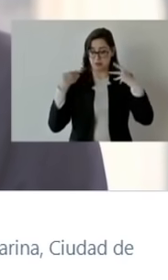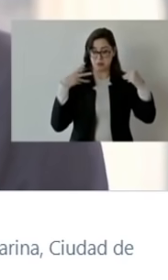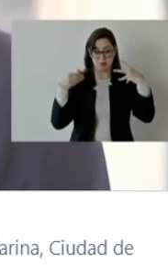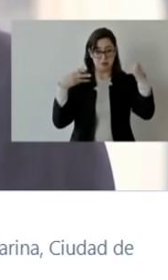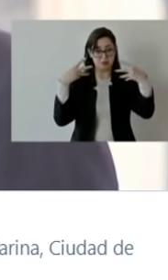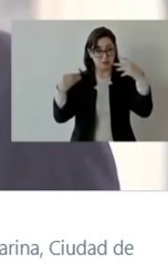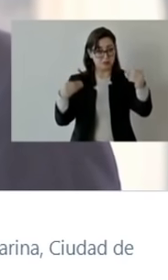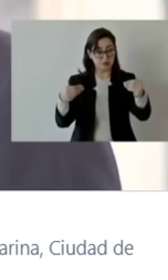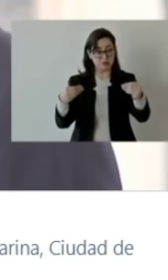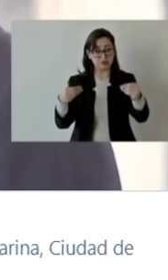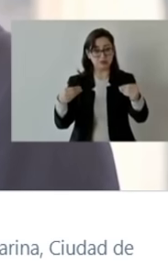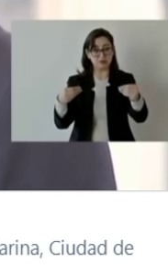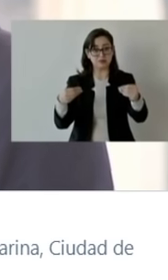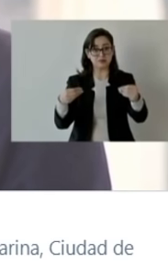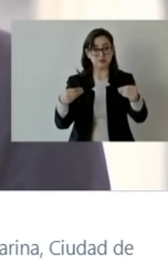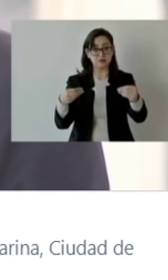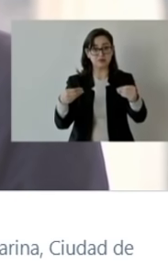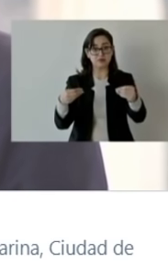en